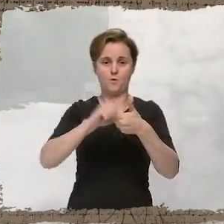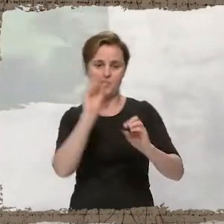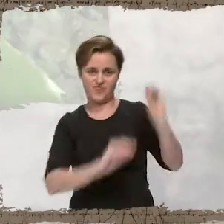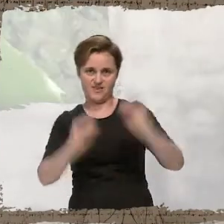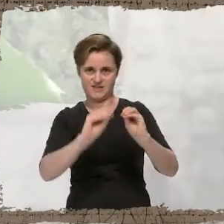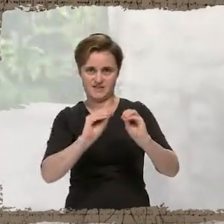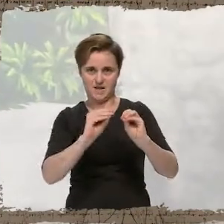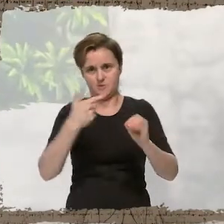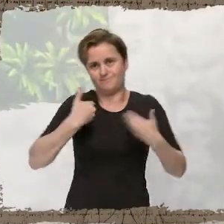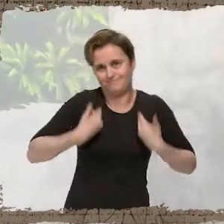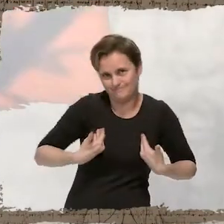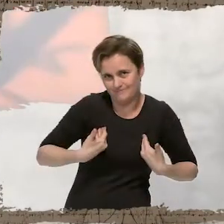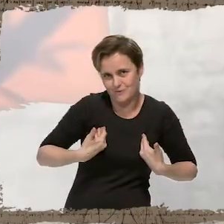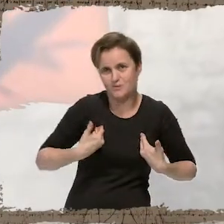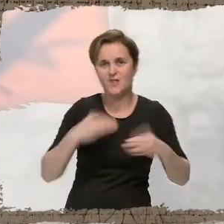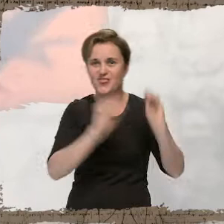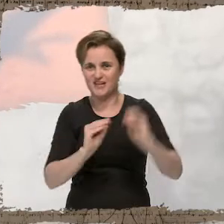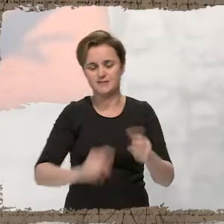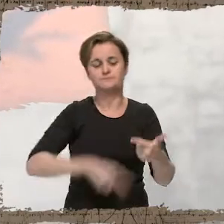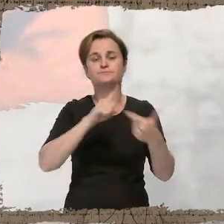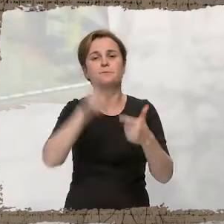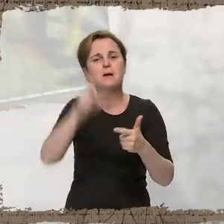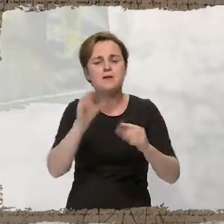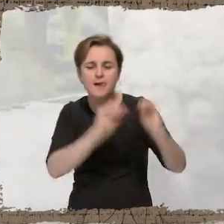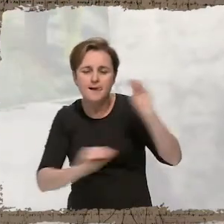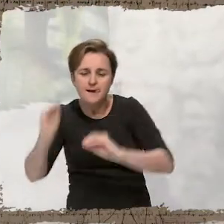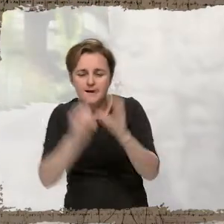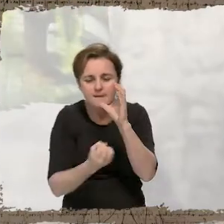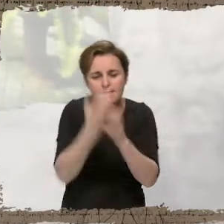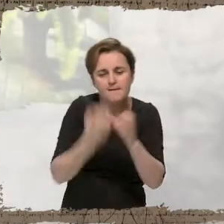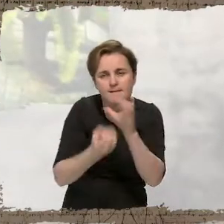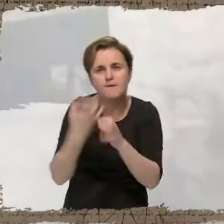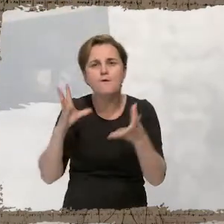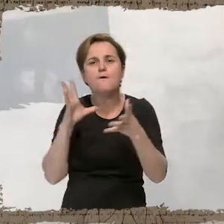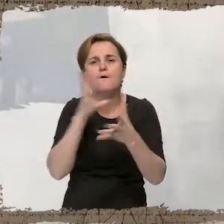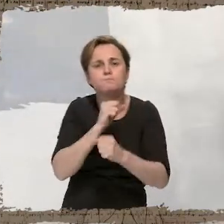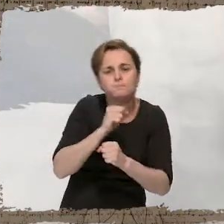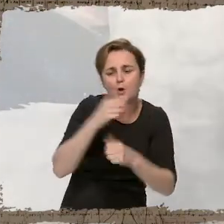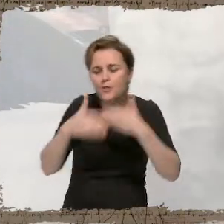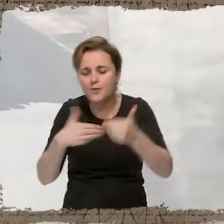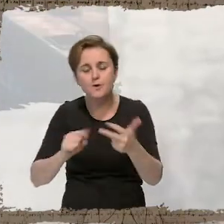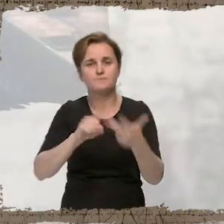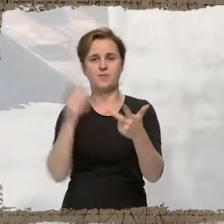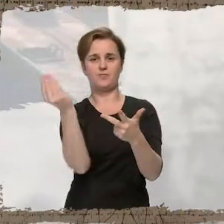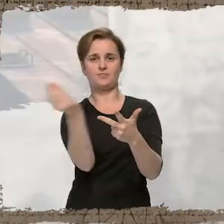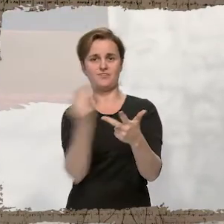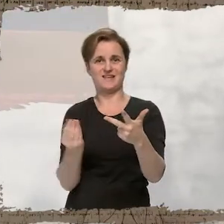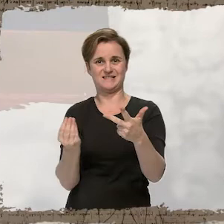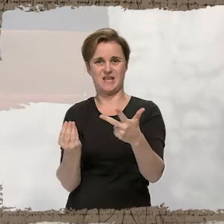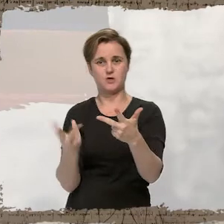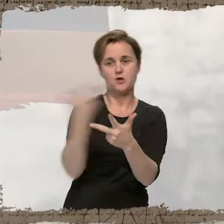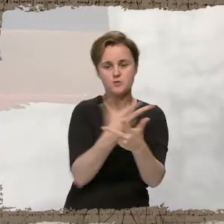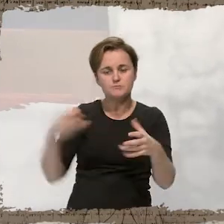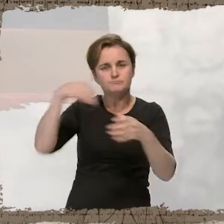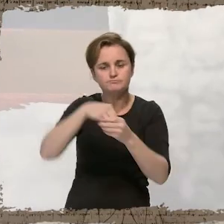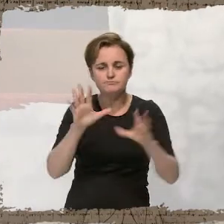en el primer diseñador de juegos en este caso yo un programador que es la persona encargada de escribir el código y un artista gráfico que